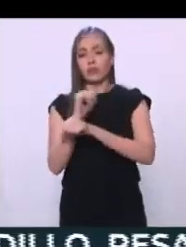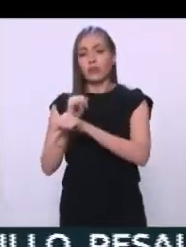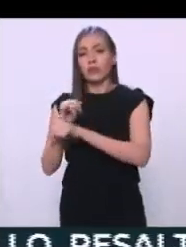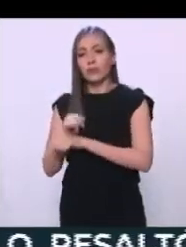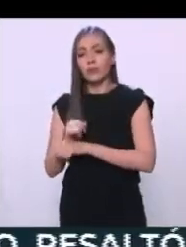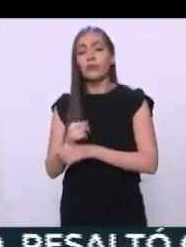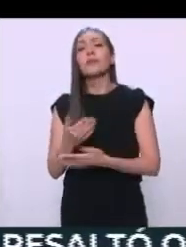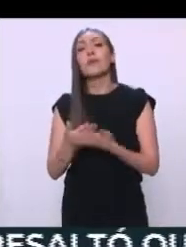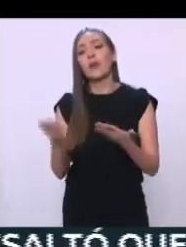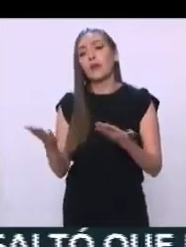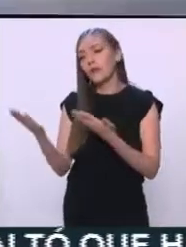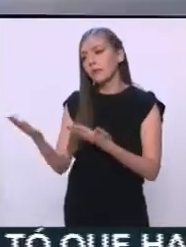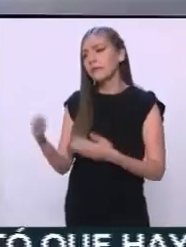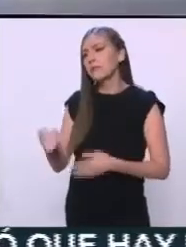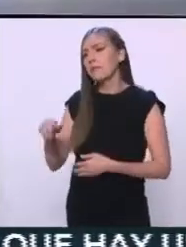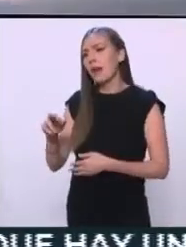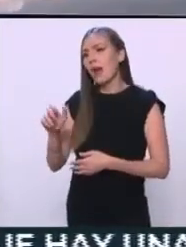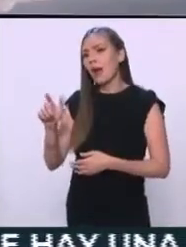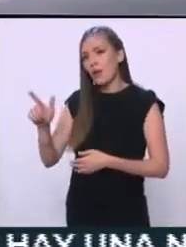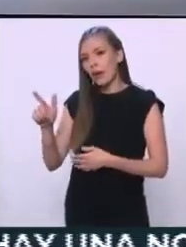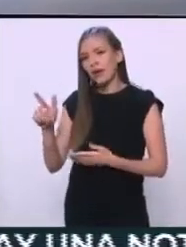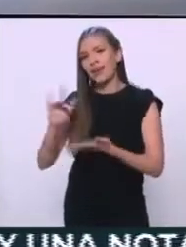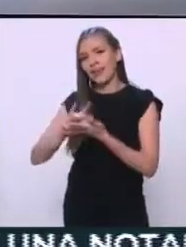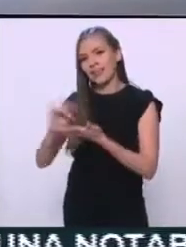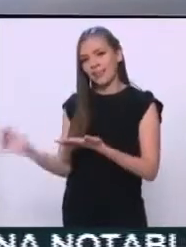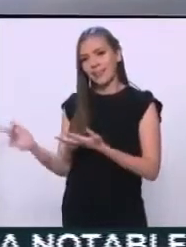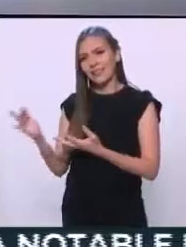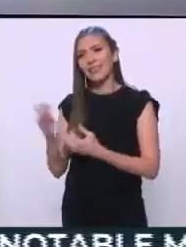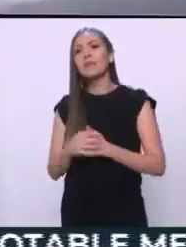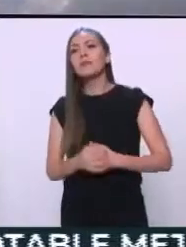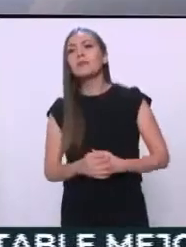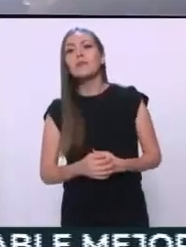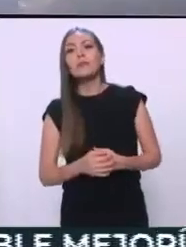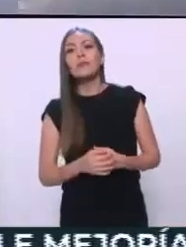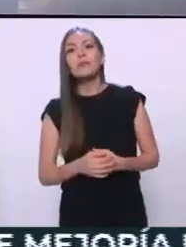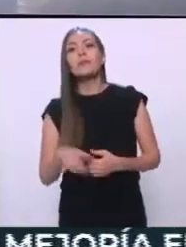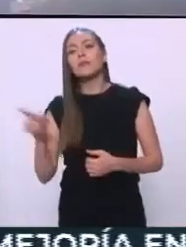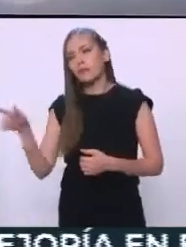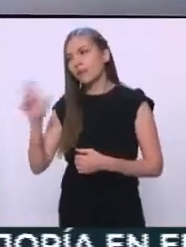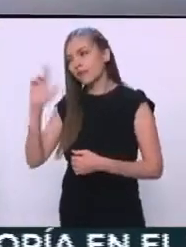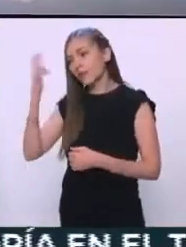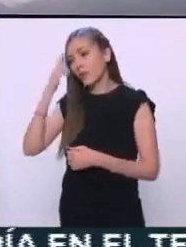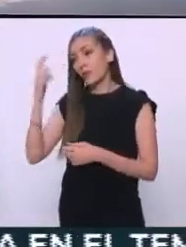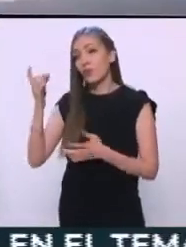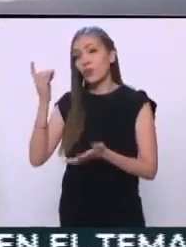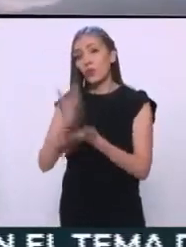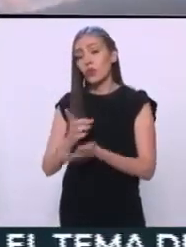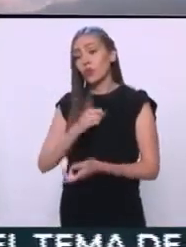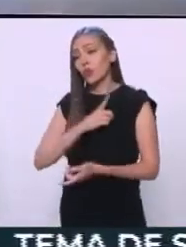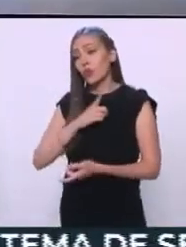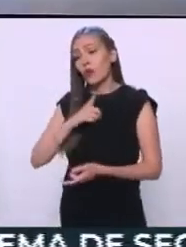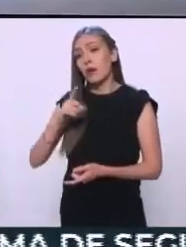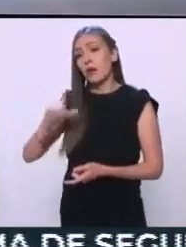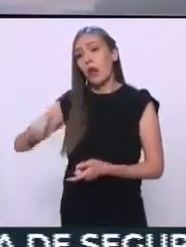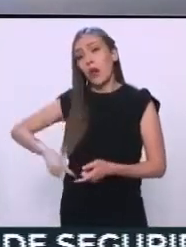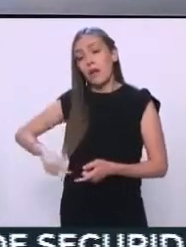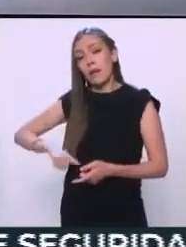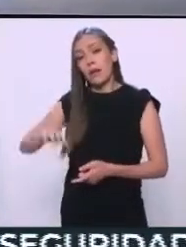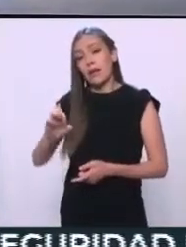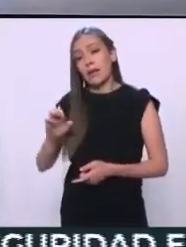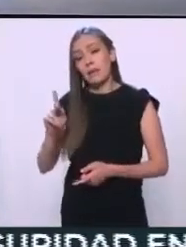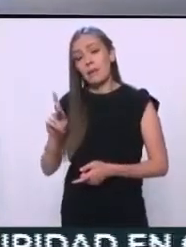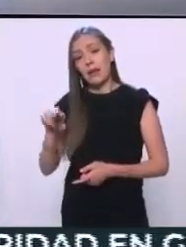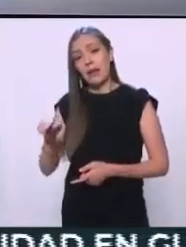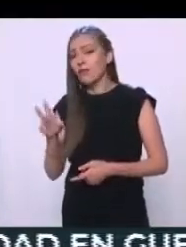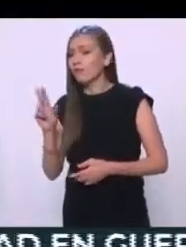recuerda Manuel, bienvenido, que estás aquí con nosotros, gracias. Nos recuerdas que no solo en el gobierno de Enrique Peña Nieto, y ya lo veíamos al